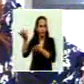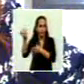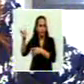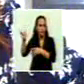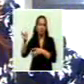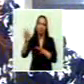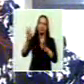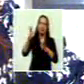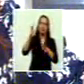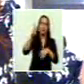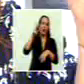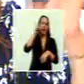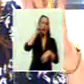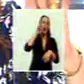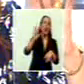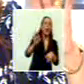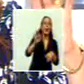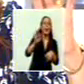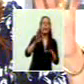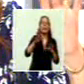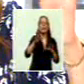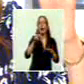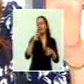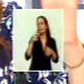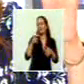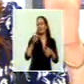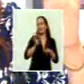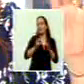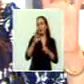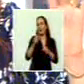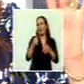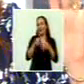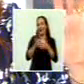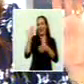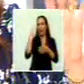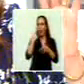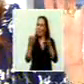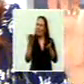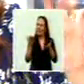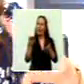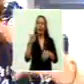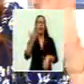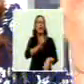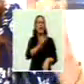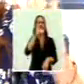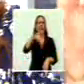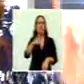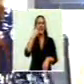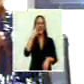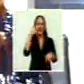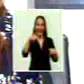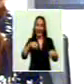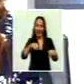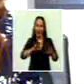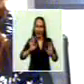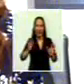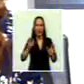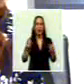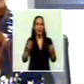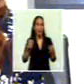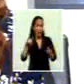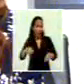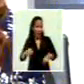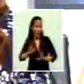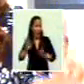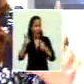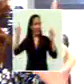década de 90, fines del siglo XX, cumplió el Fondo Monetario Internacional, hoy ya no lo está más cumpliendo el Fondo Monetario